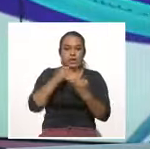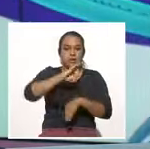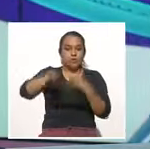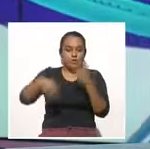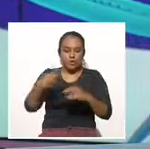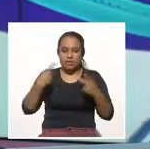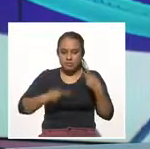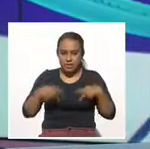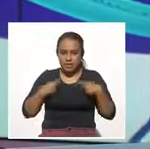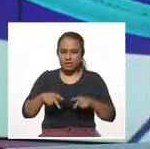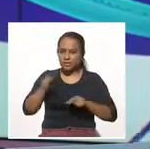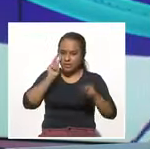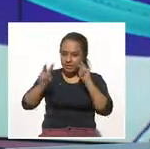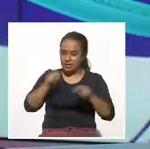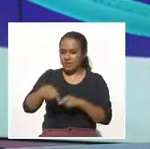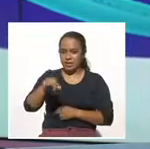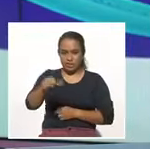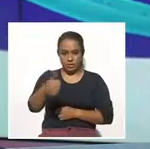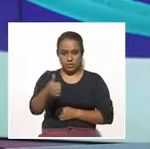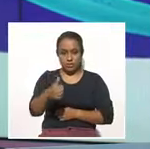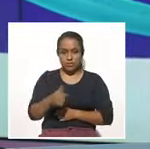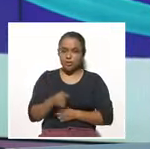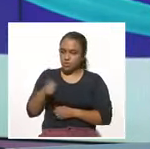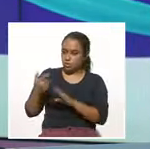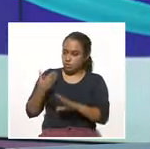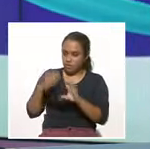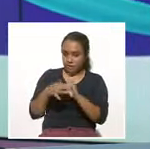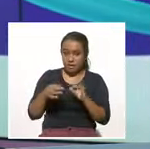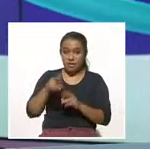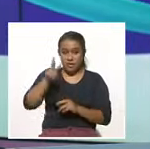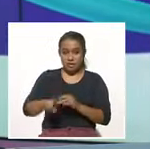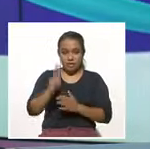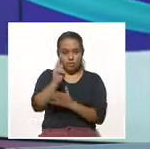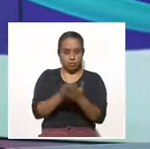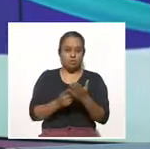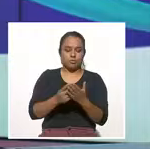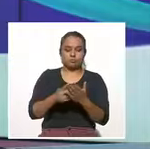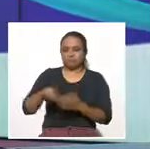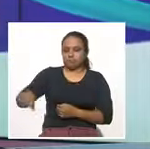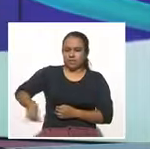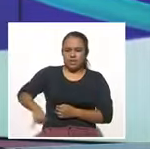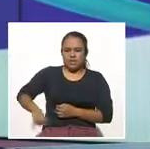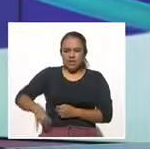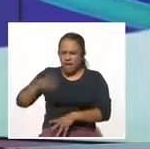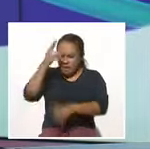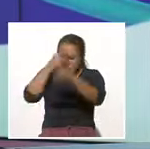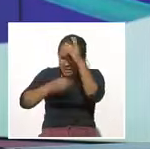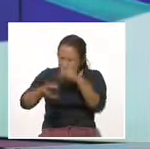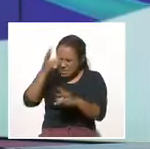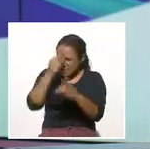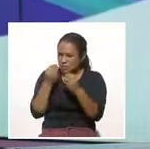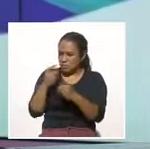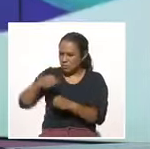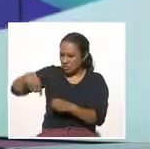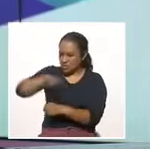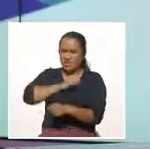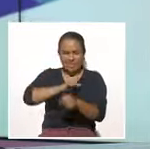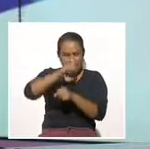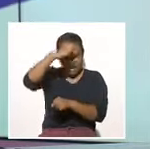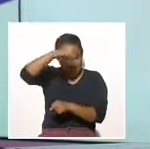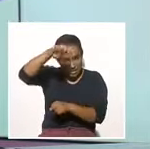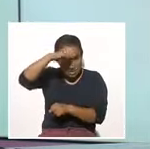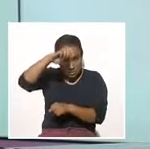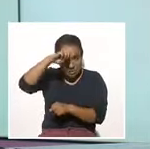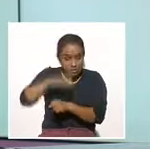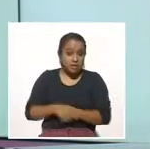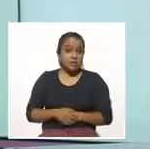personas que nos siguen a través de la señal del 11. Como bien lo dices, el programa de hoy va a ser muy interesante, vamos a aprender muchísimo de nuestros especialistas y como siempre